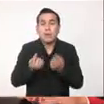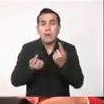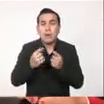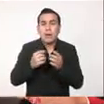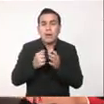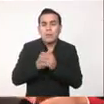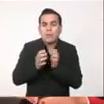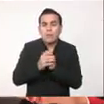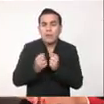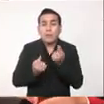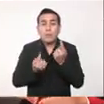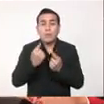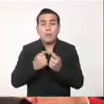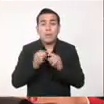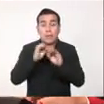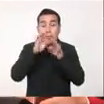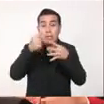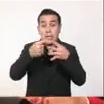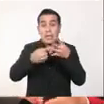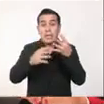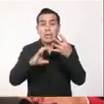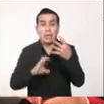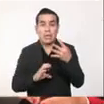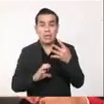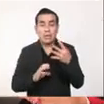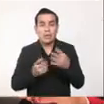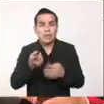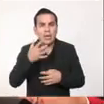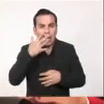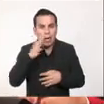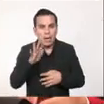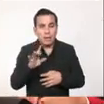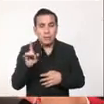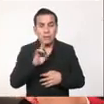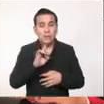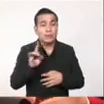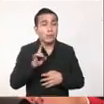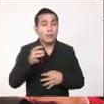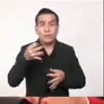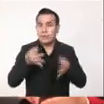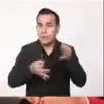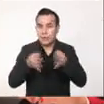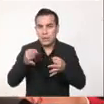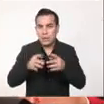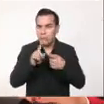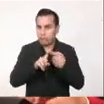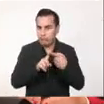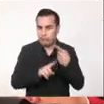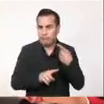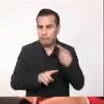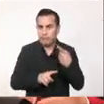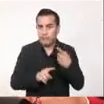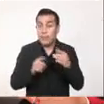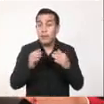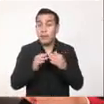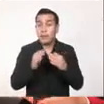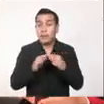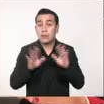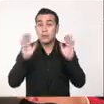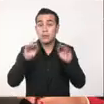causas predeterminadas deben de estar en la ley. Yo decía, no solamente están en la ley. La